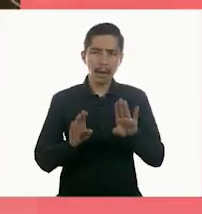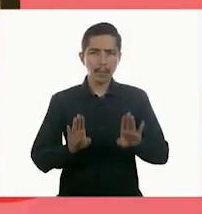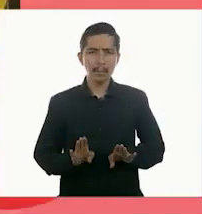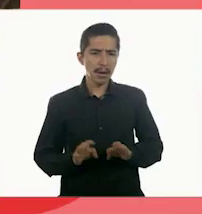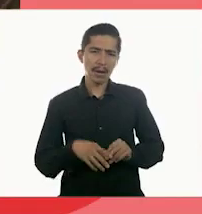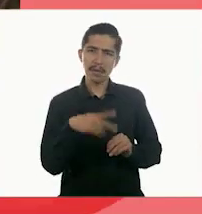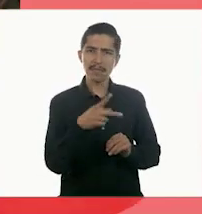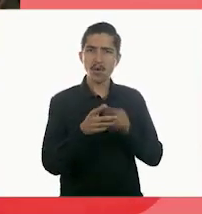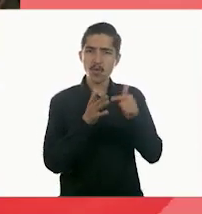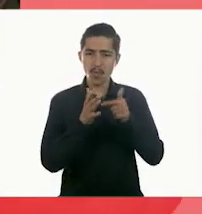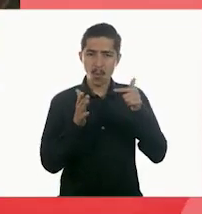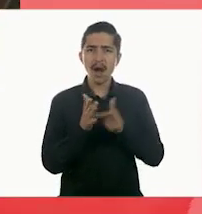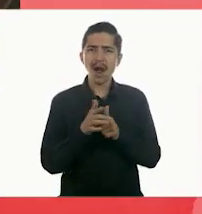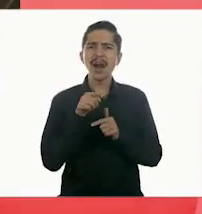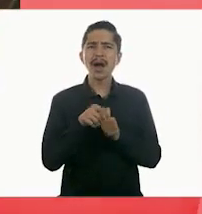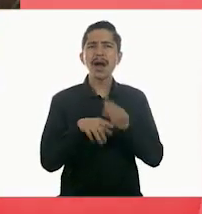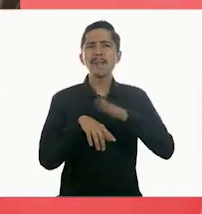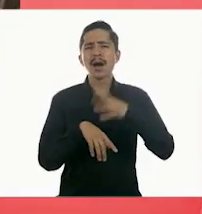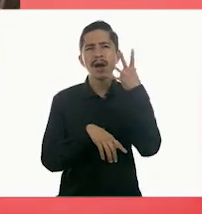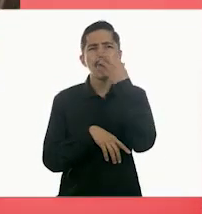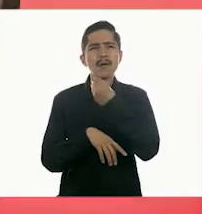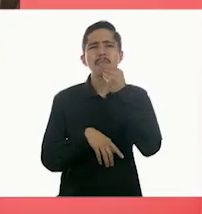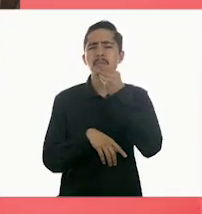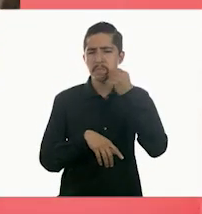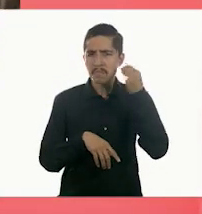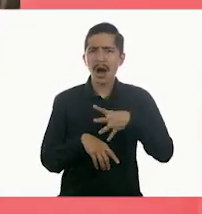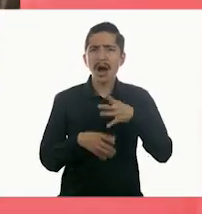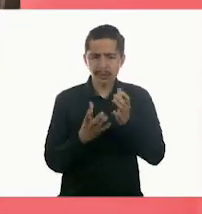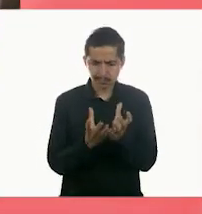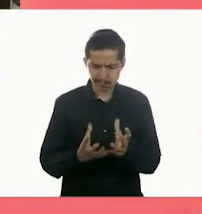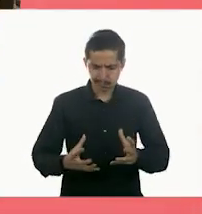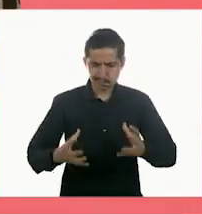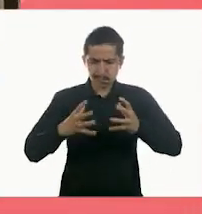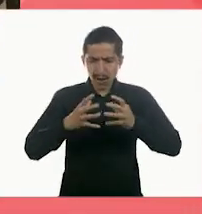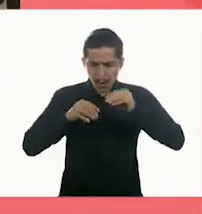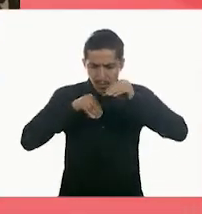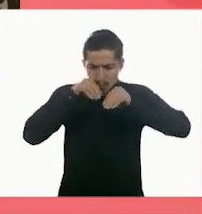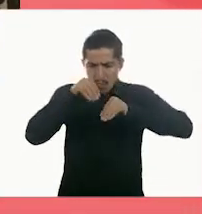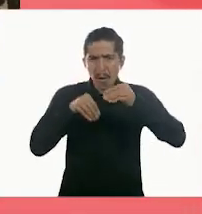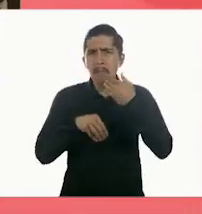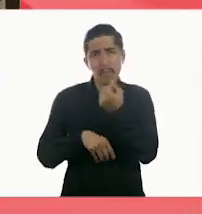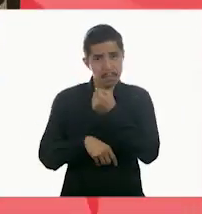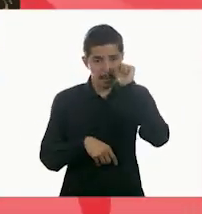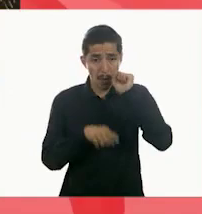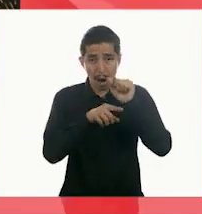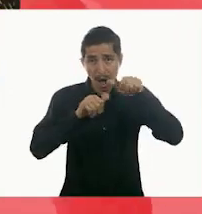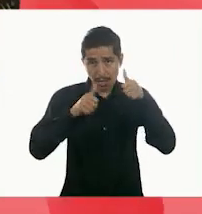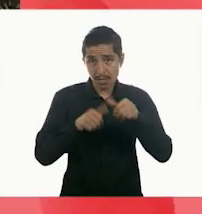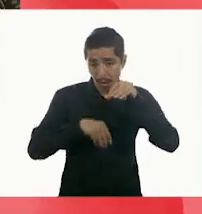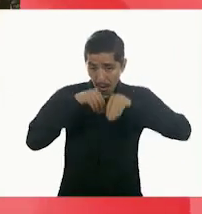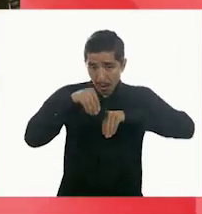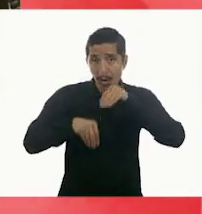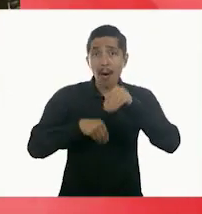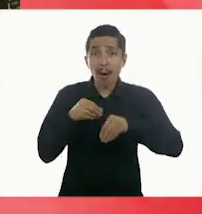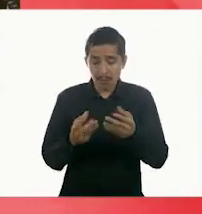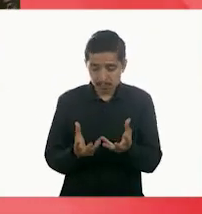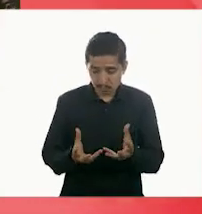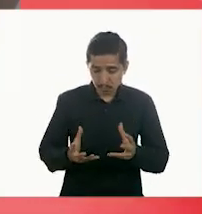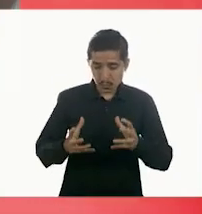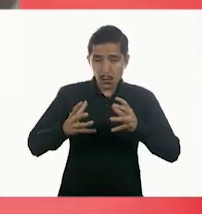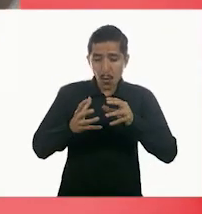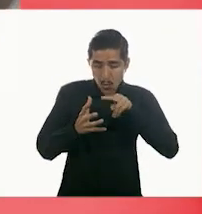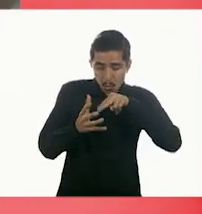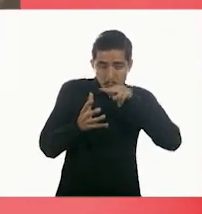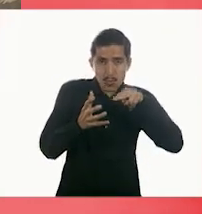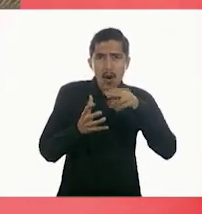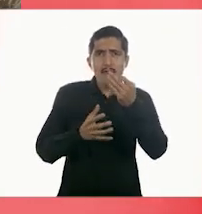Características de este lugar son las bellas jícaras labradas por las manos hábiles de nuestros artesanos, que lo mismo plasman